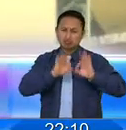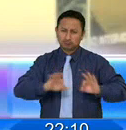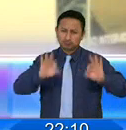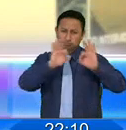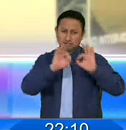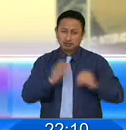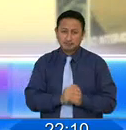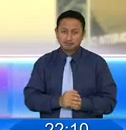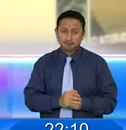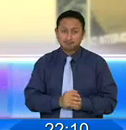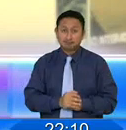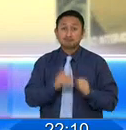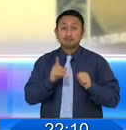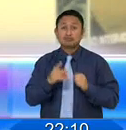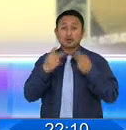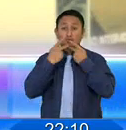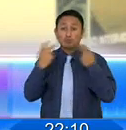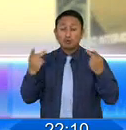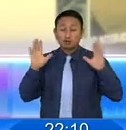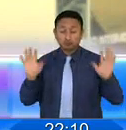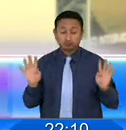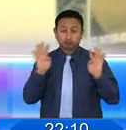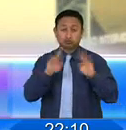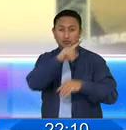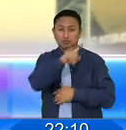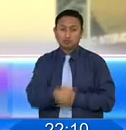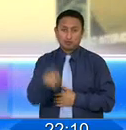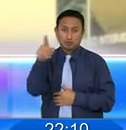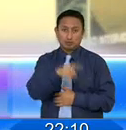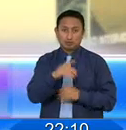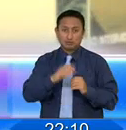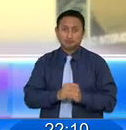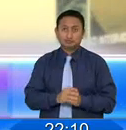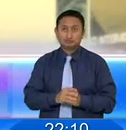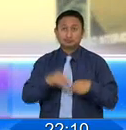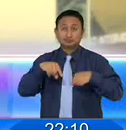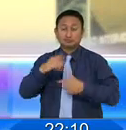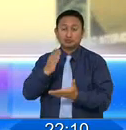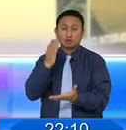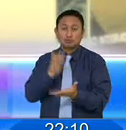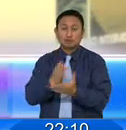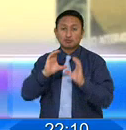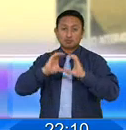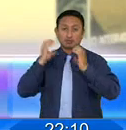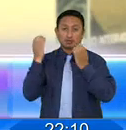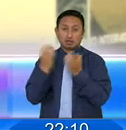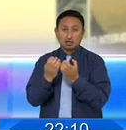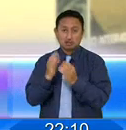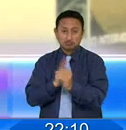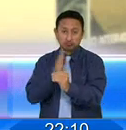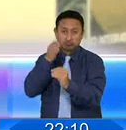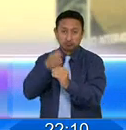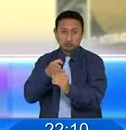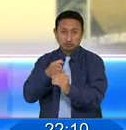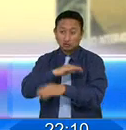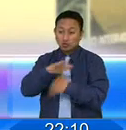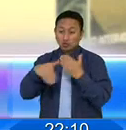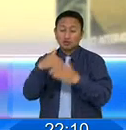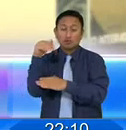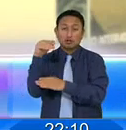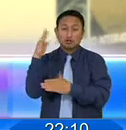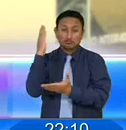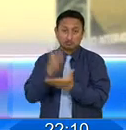Se prohíben eventos públicos masivos. Se mantienen suspendidas las clases presenciales a nivel